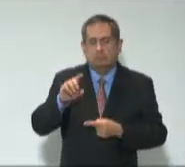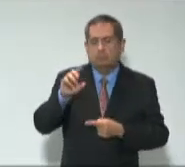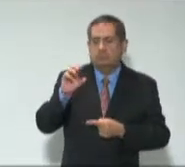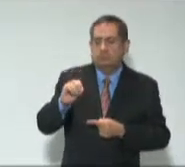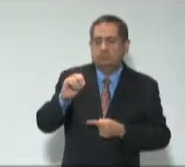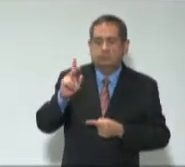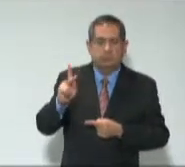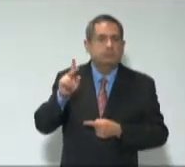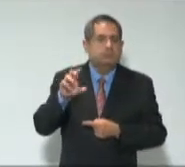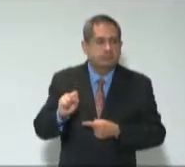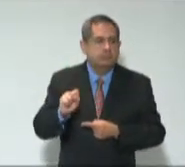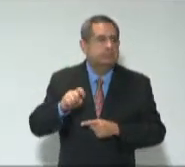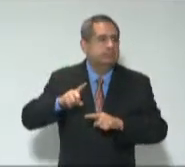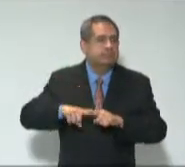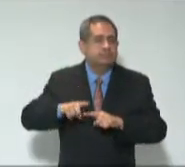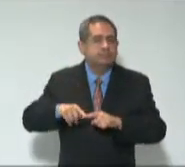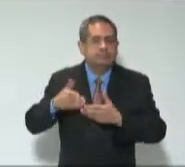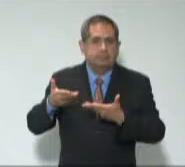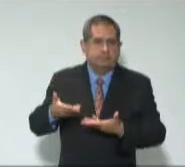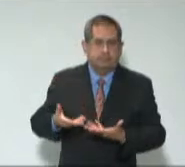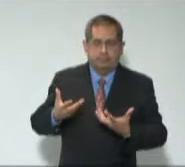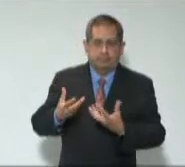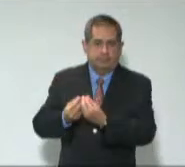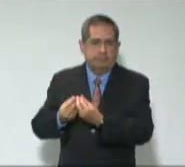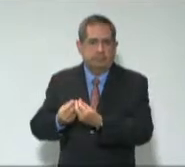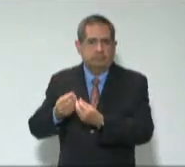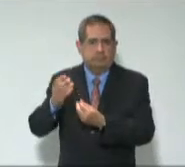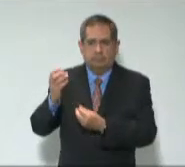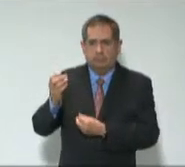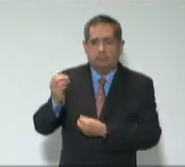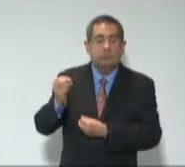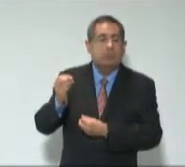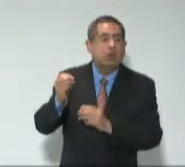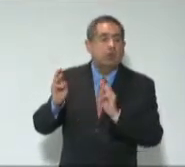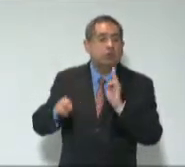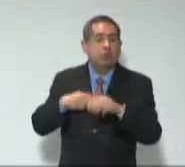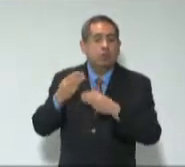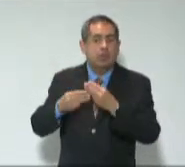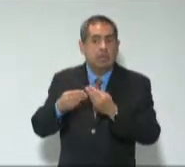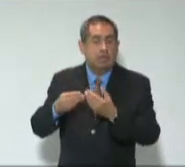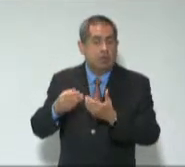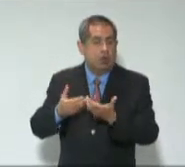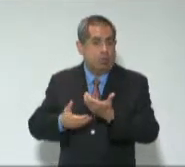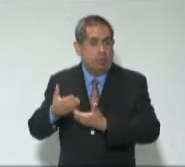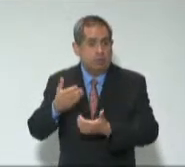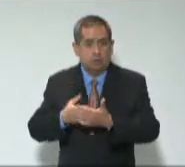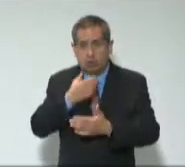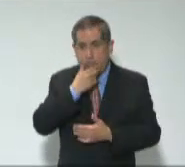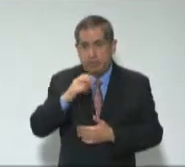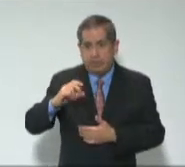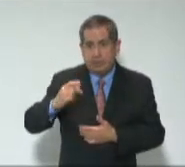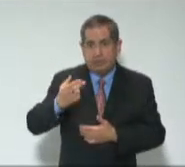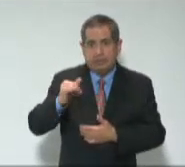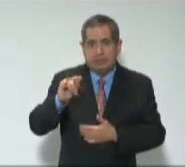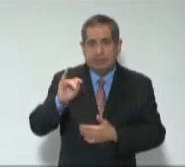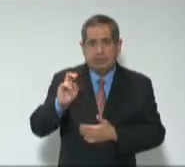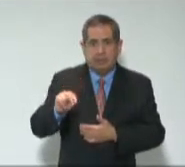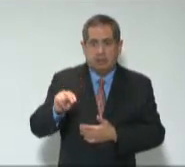Panamericana de la salud de la Organización Mundial de comercio Cristian Morales